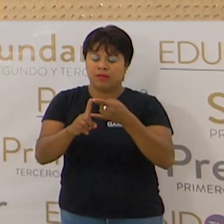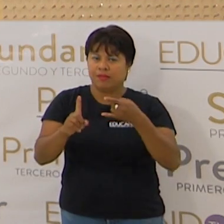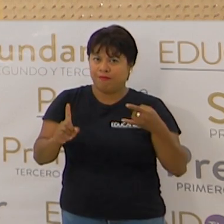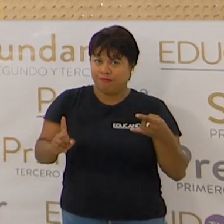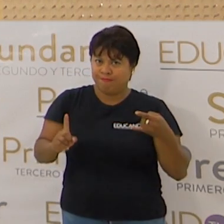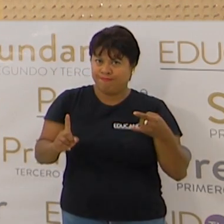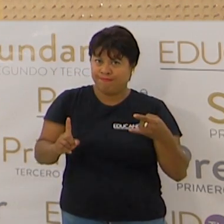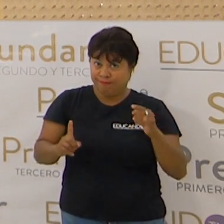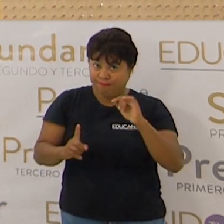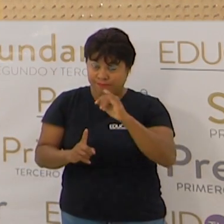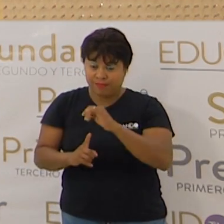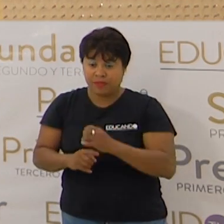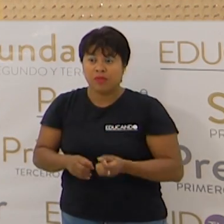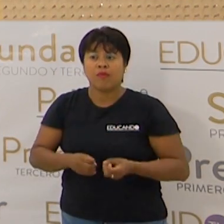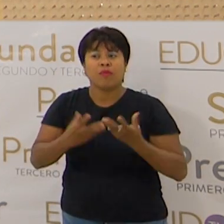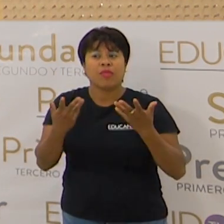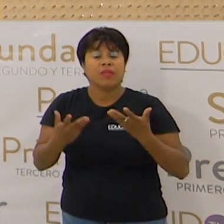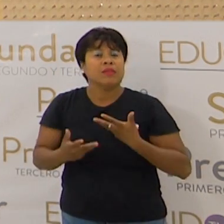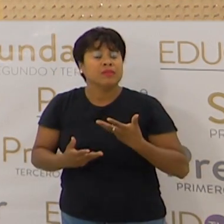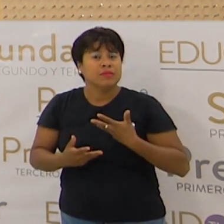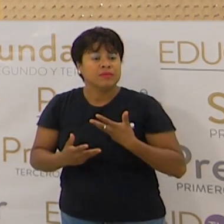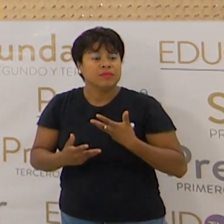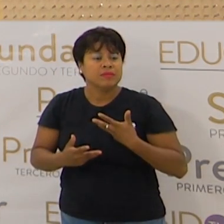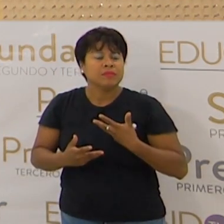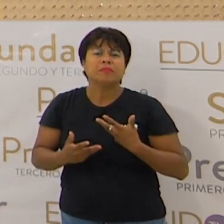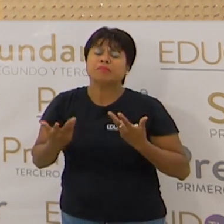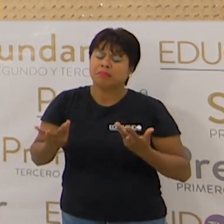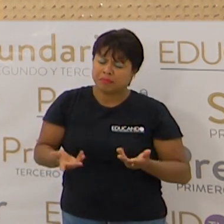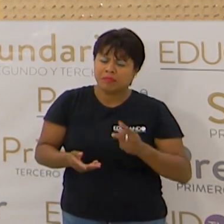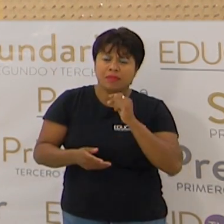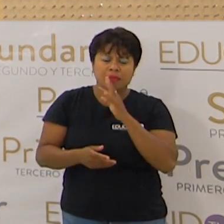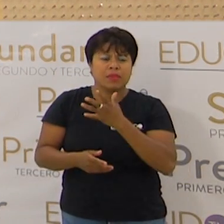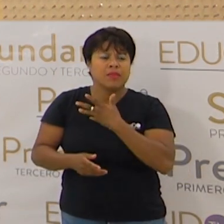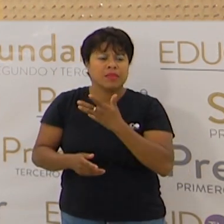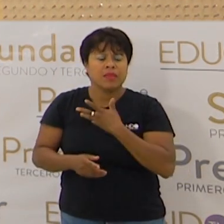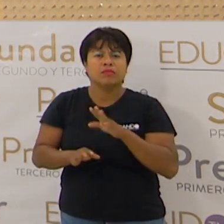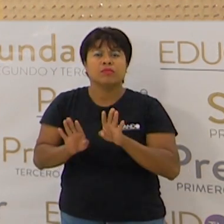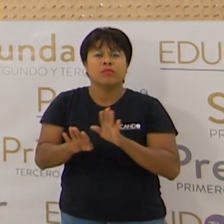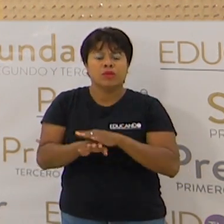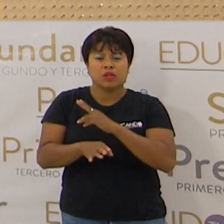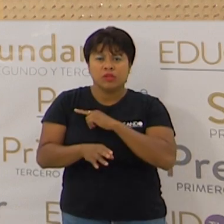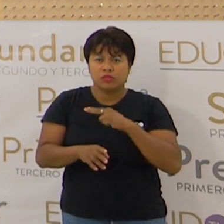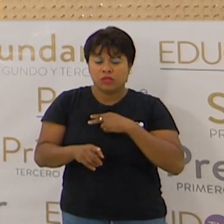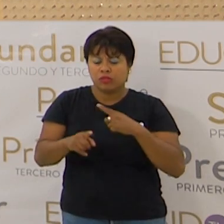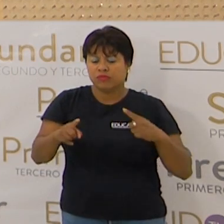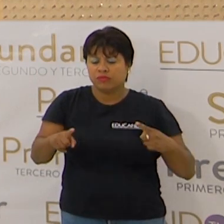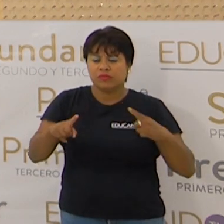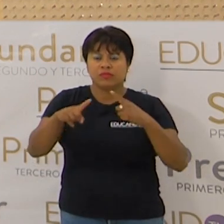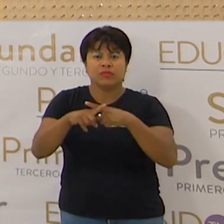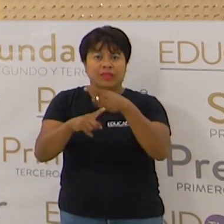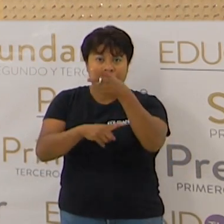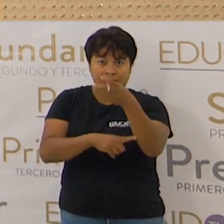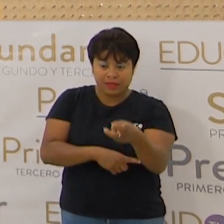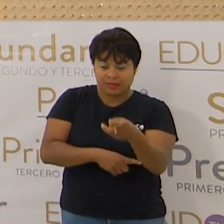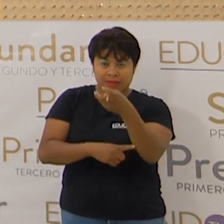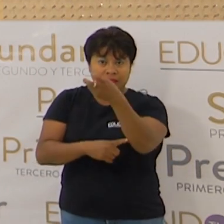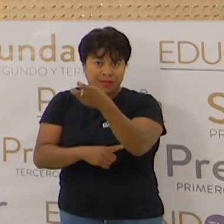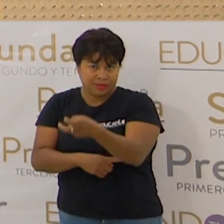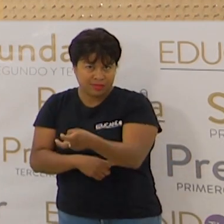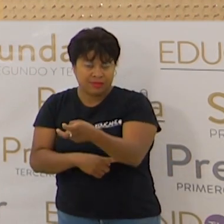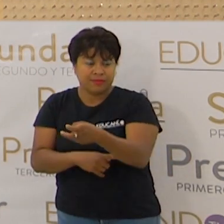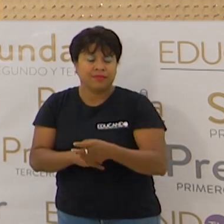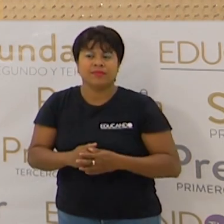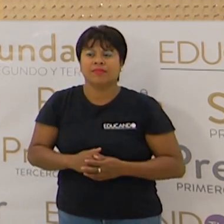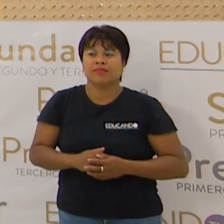rectángulo, ¿verdad? ¿Cuántas diagonales tendría? Pues también tendría 2 porque uniríamos este con este y